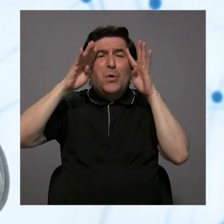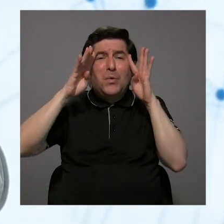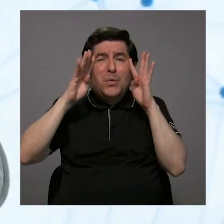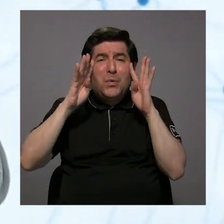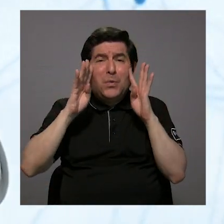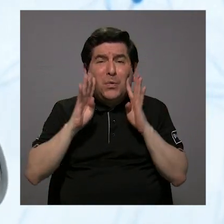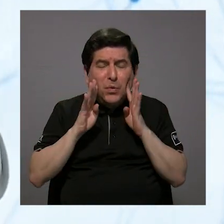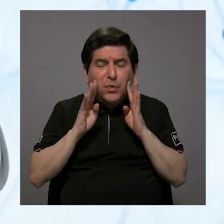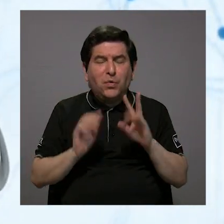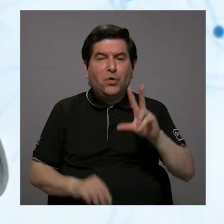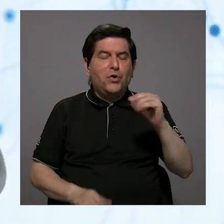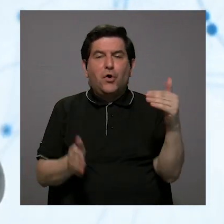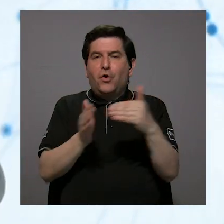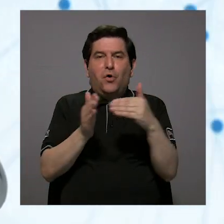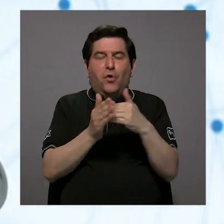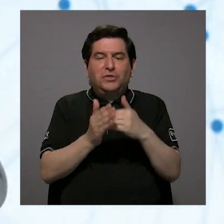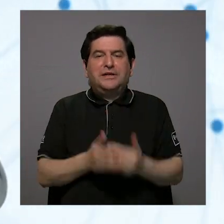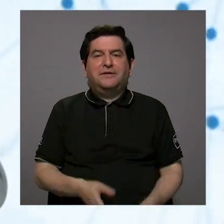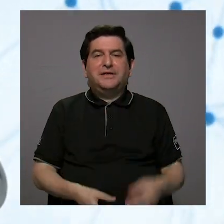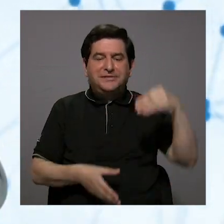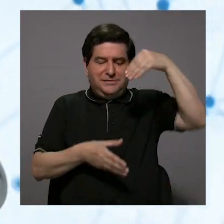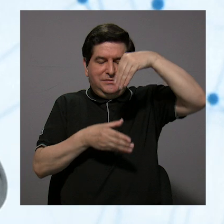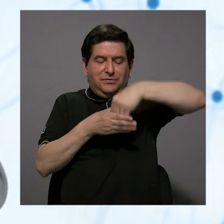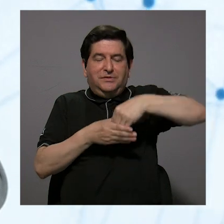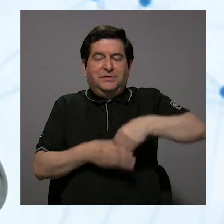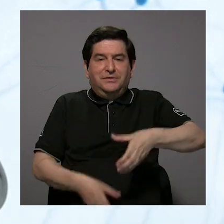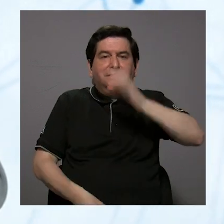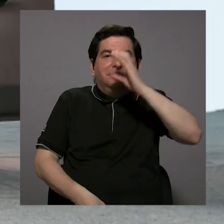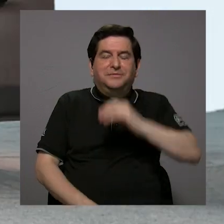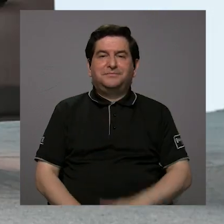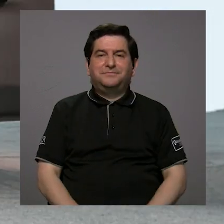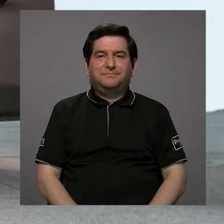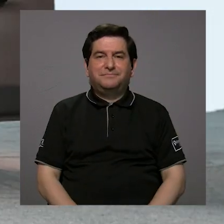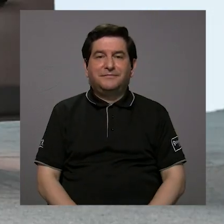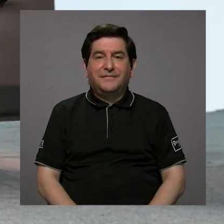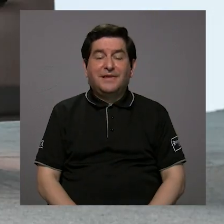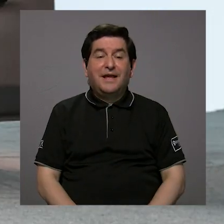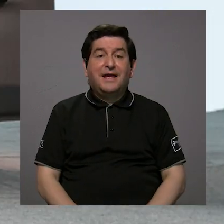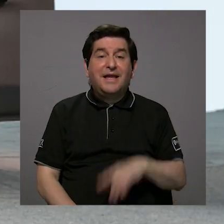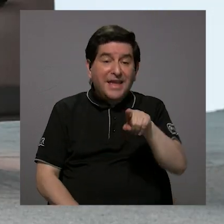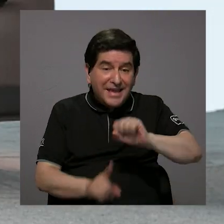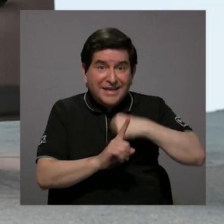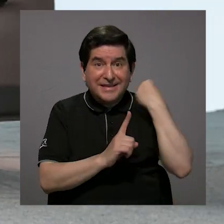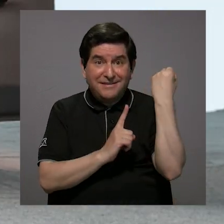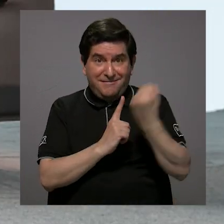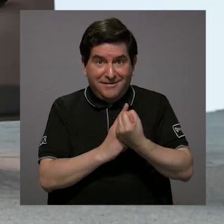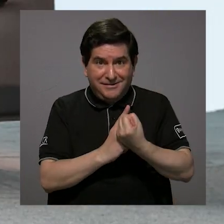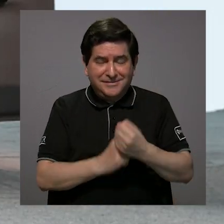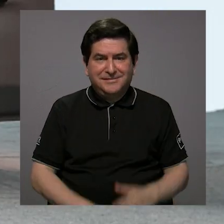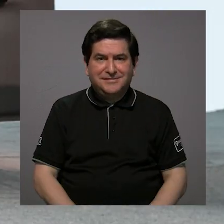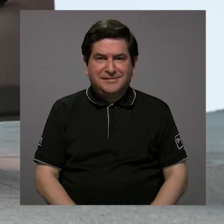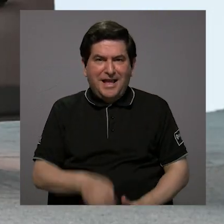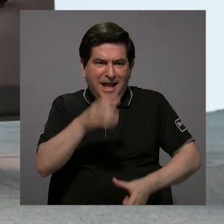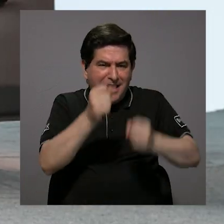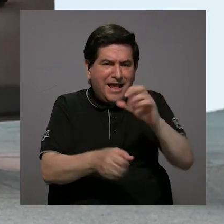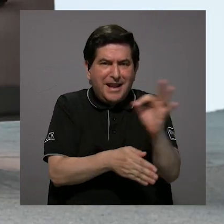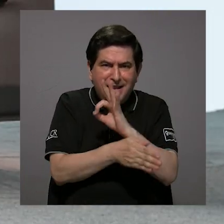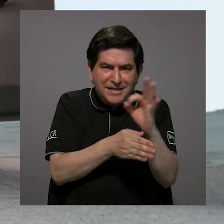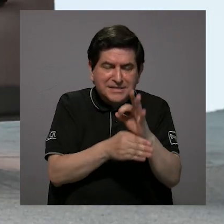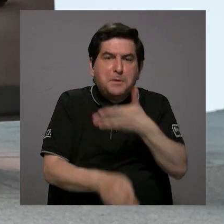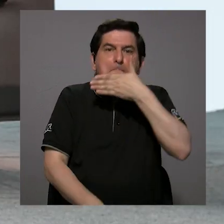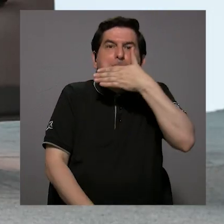un montón y no recuperaron lo que estaban perdiendo. Entonces, por eso es que decimos, en estas condiciones, la